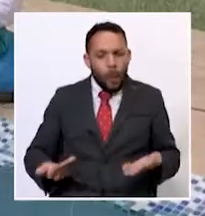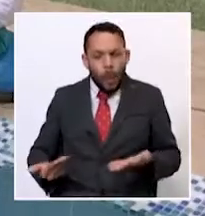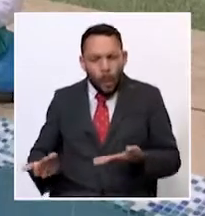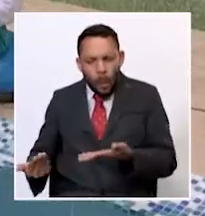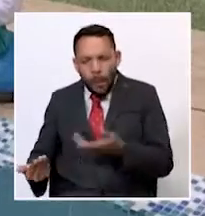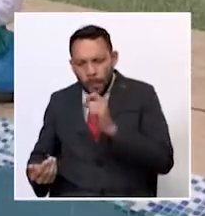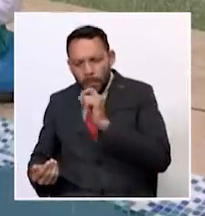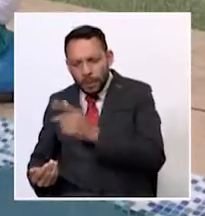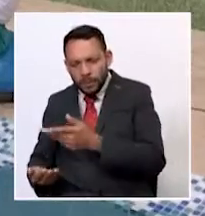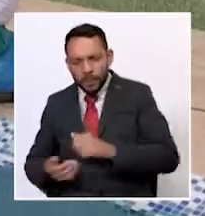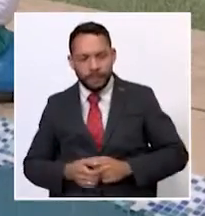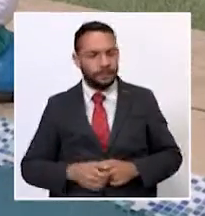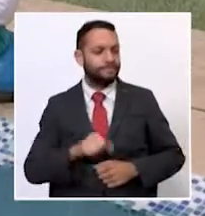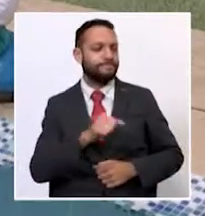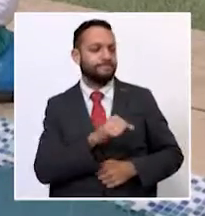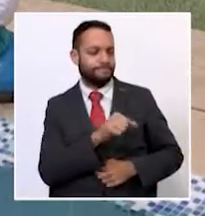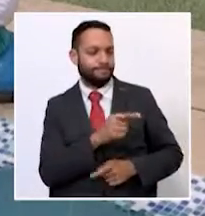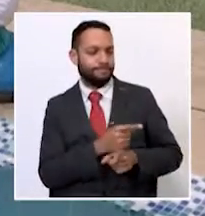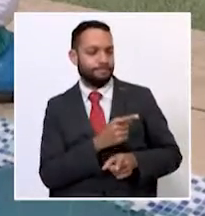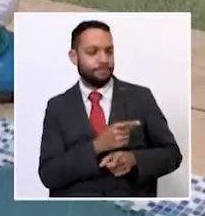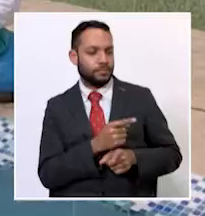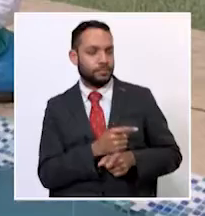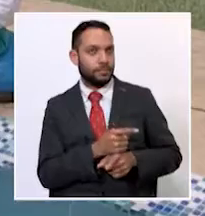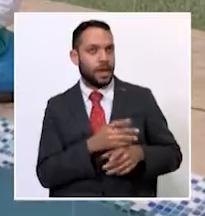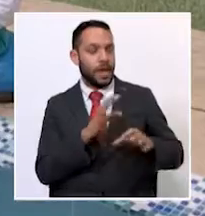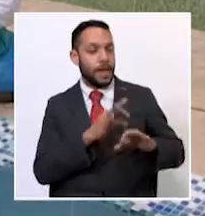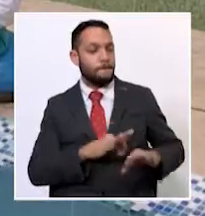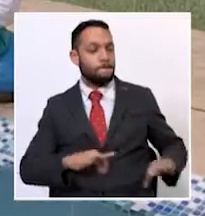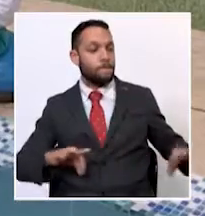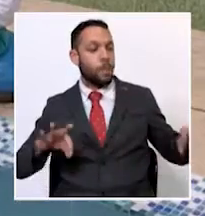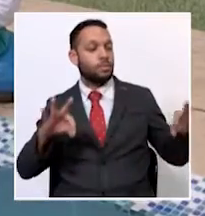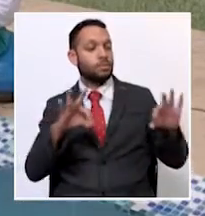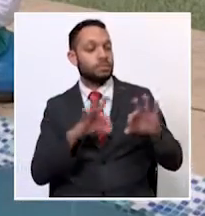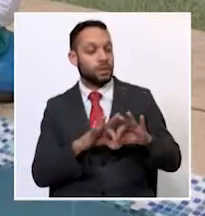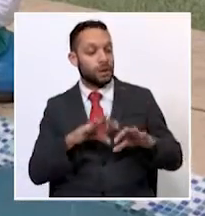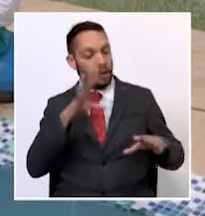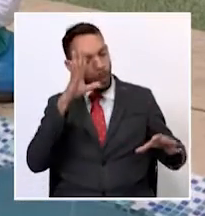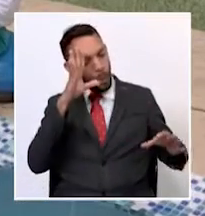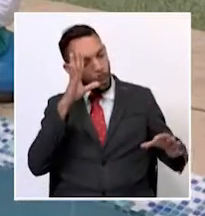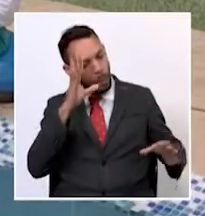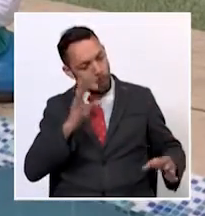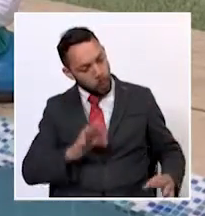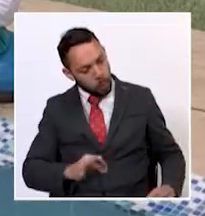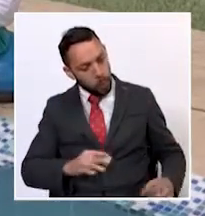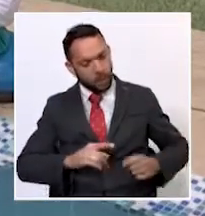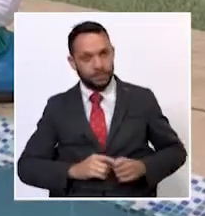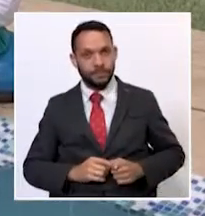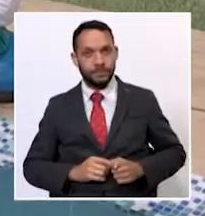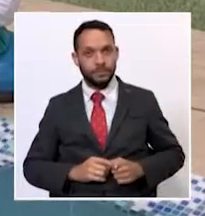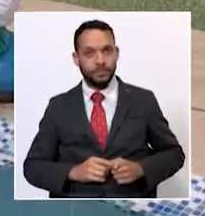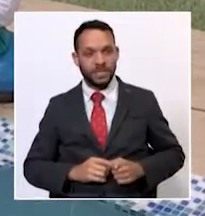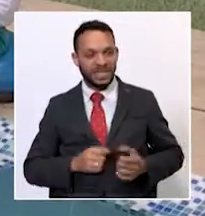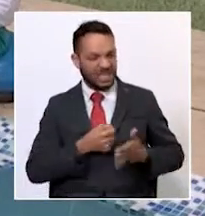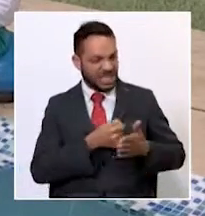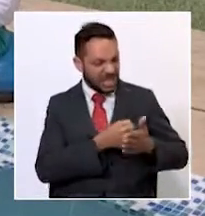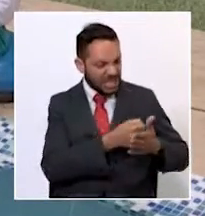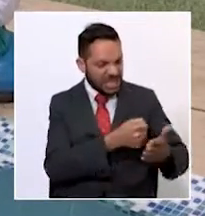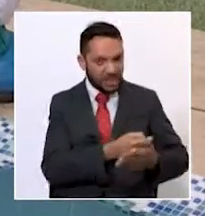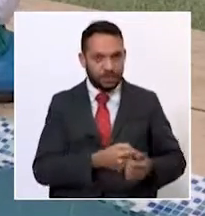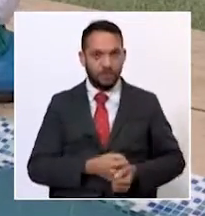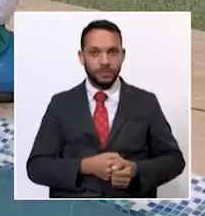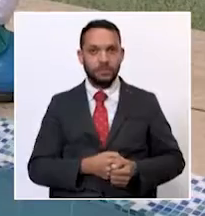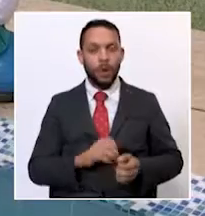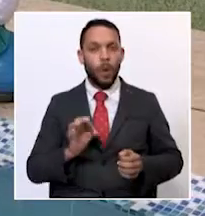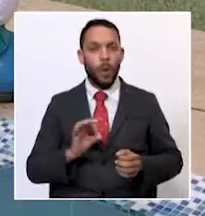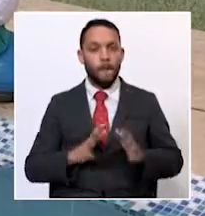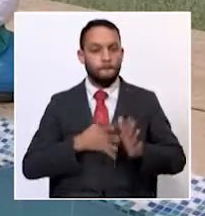va a suceder, de lo importante que es la relajación, de lo importante que es la entrega. No se trata de forzar, no es un